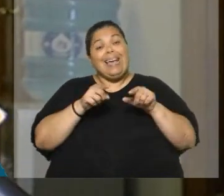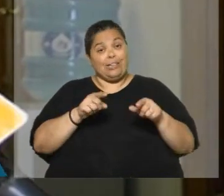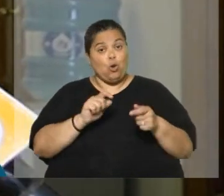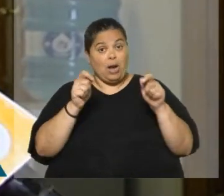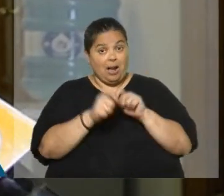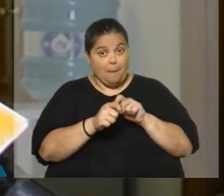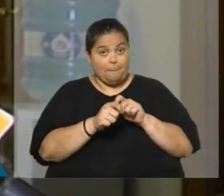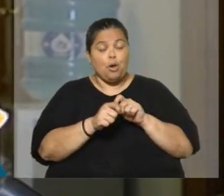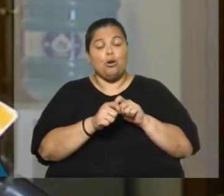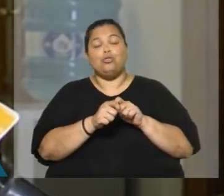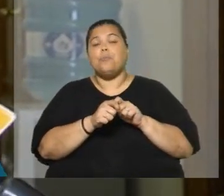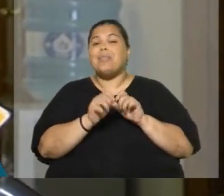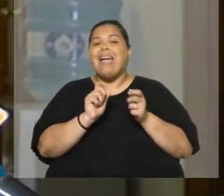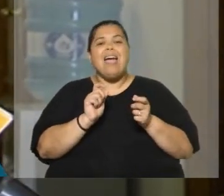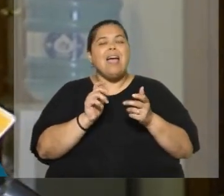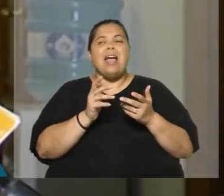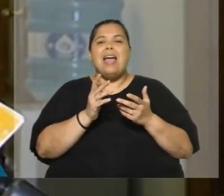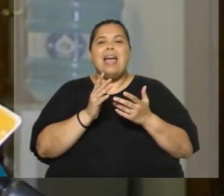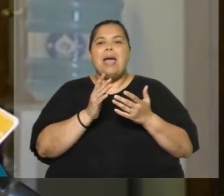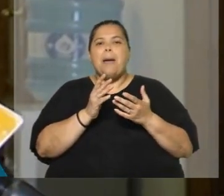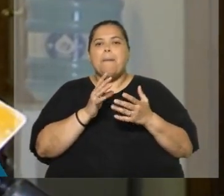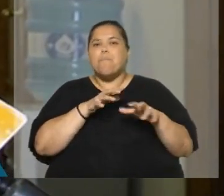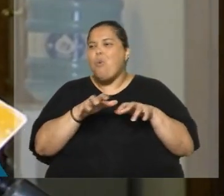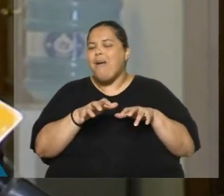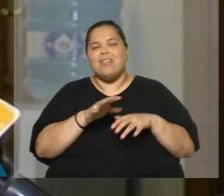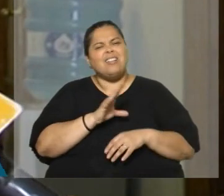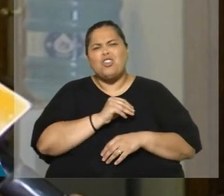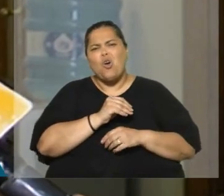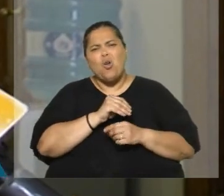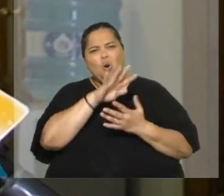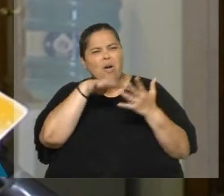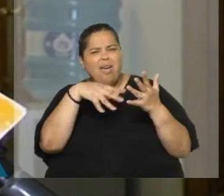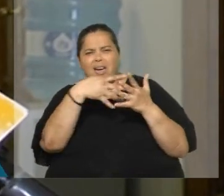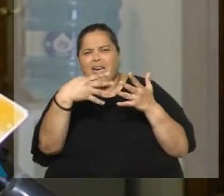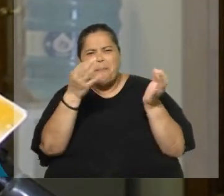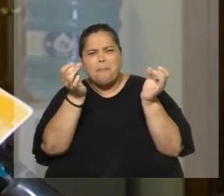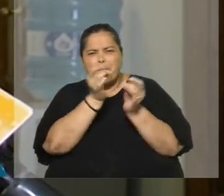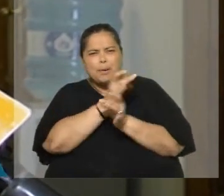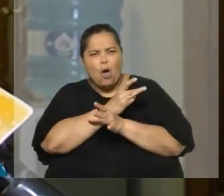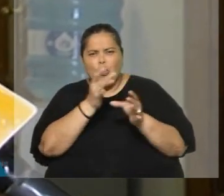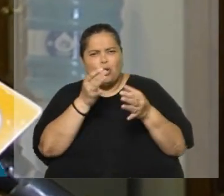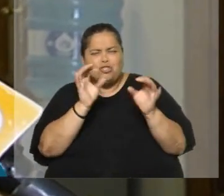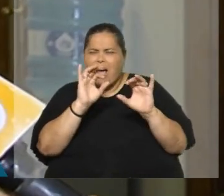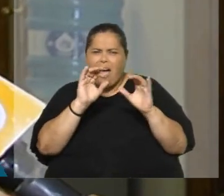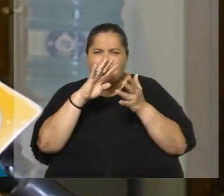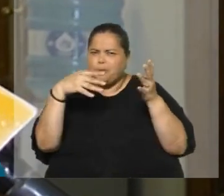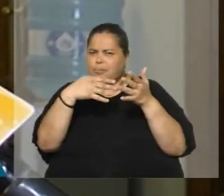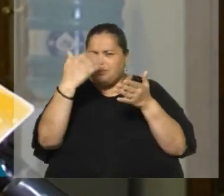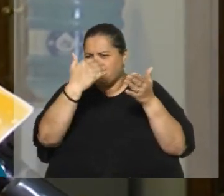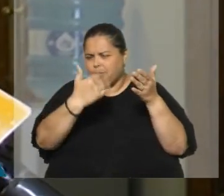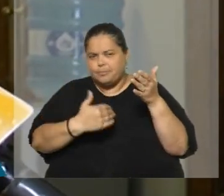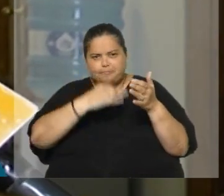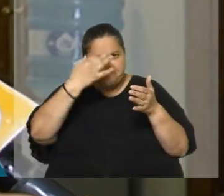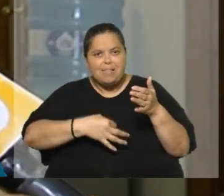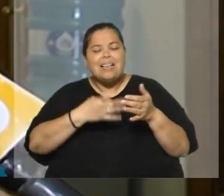trastocan todo lo que es un esquema que ya está perfectamente armado y que en el que el Poder Ejecutivo ha demostrado que no